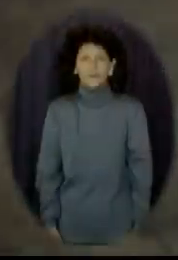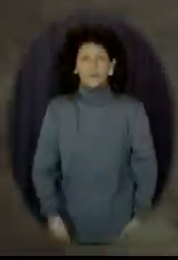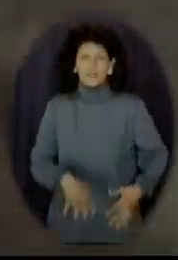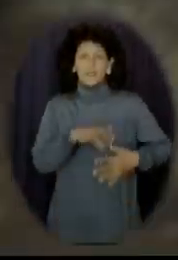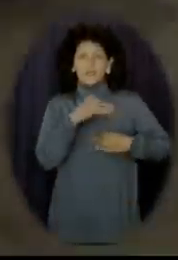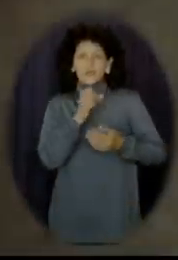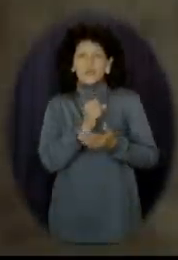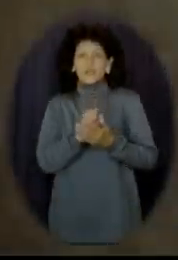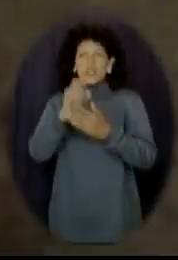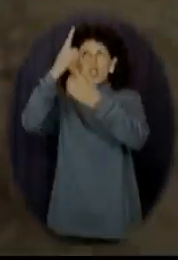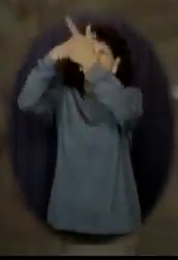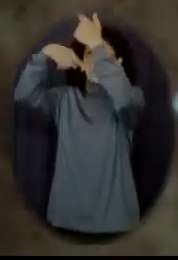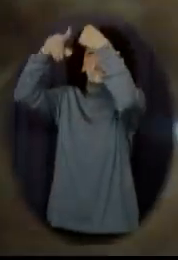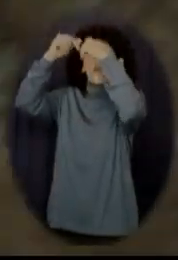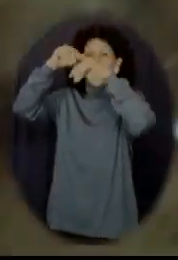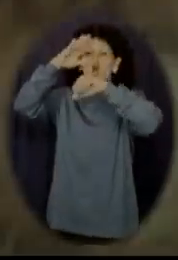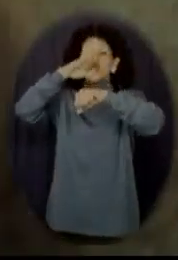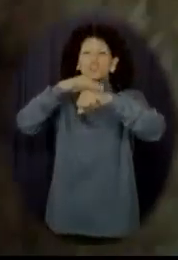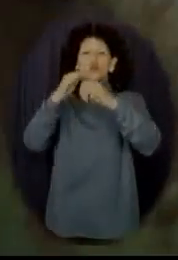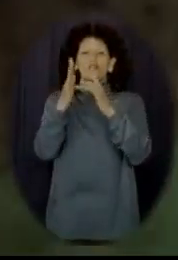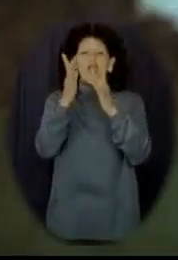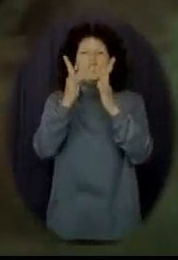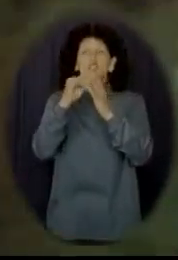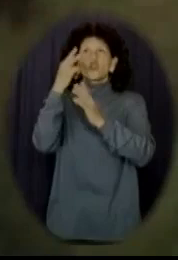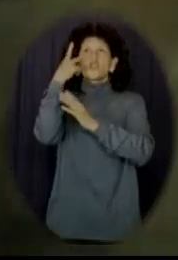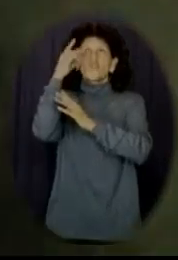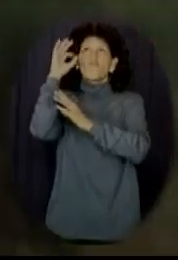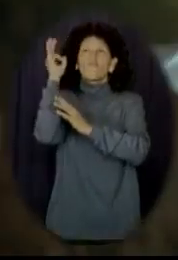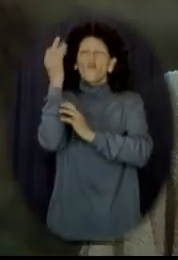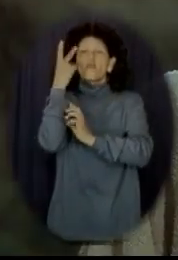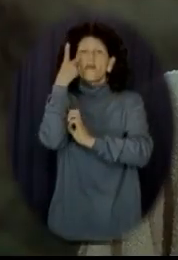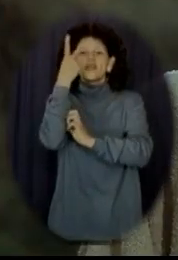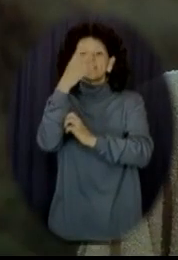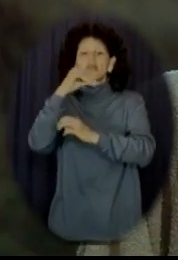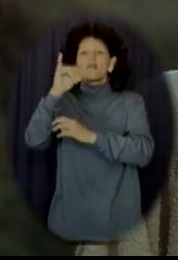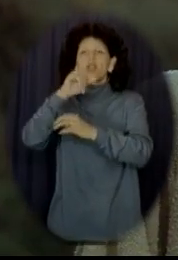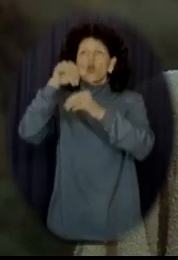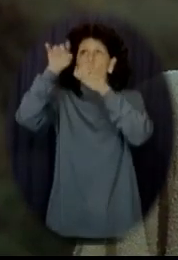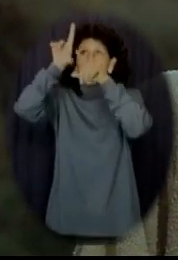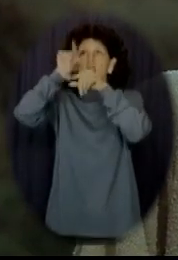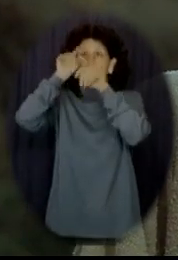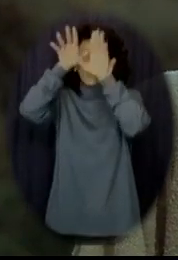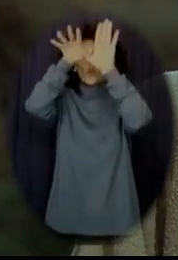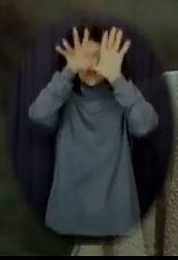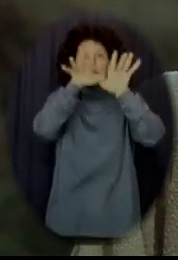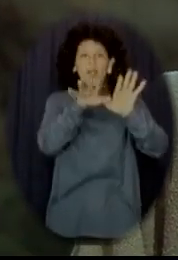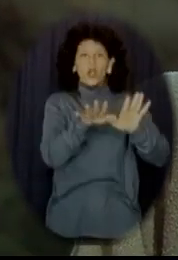Y el Espíritu Santo bajó sobre Jesús en forma visible como una paloma.